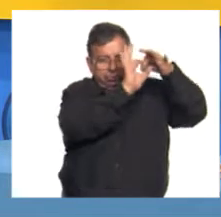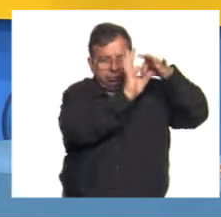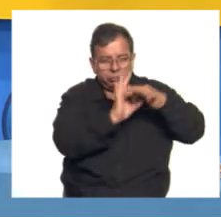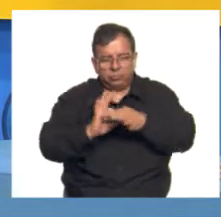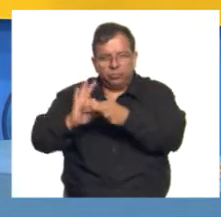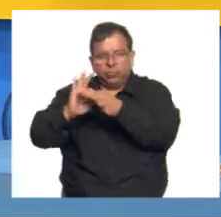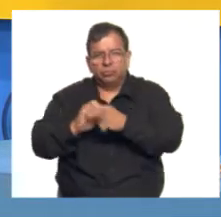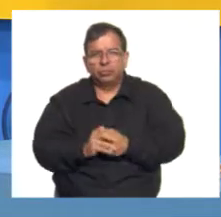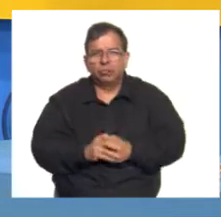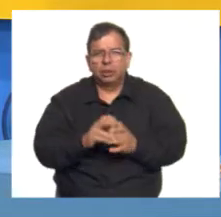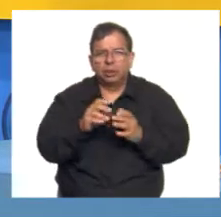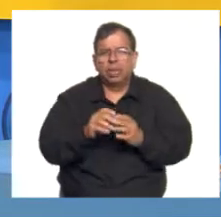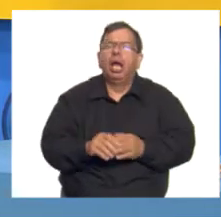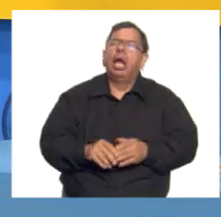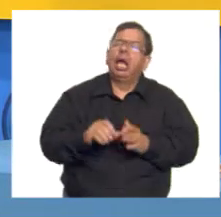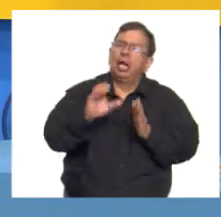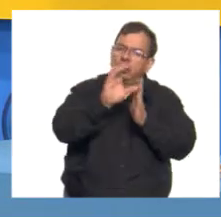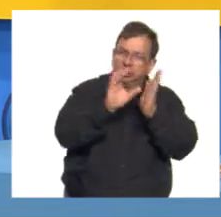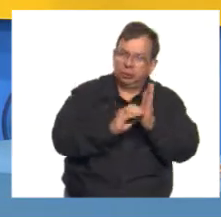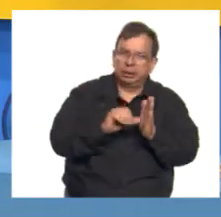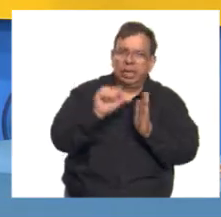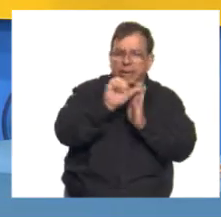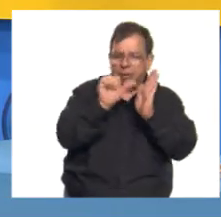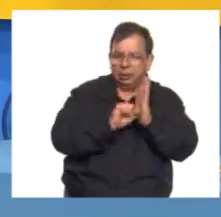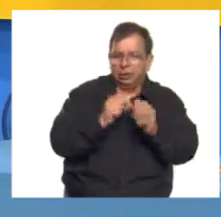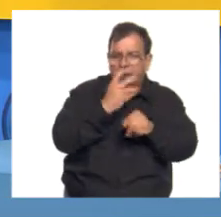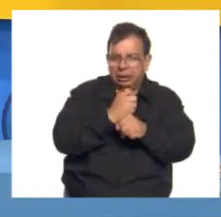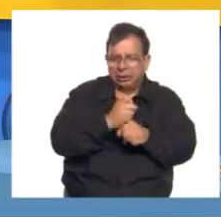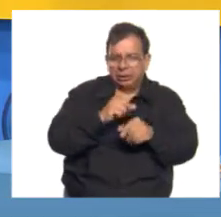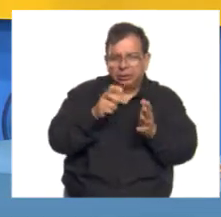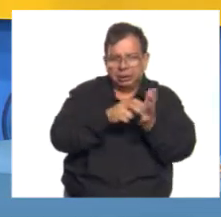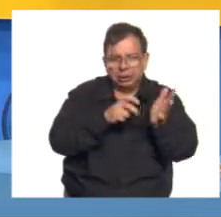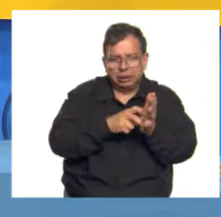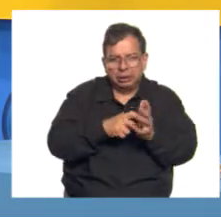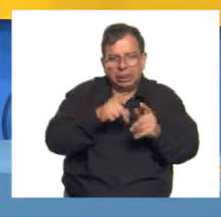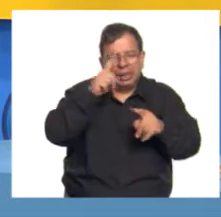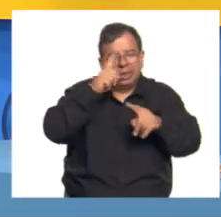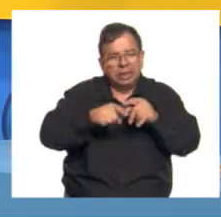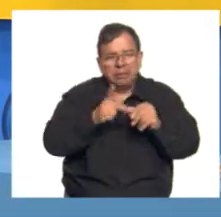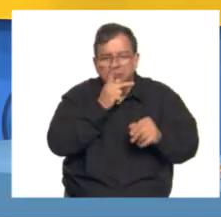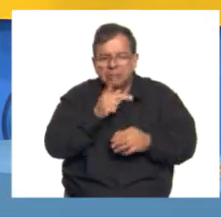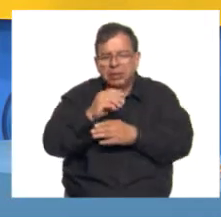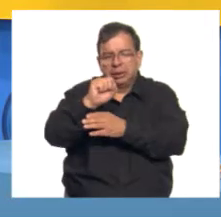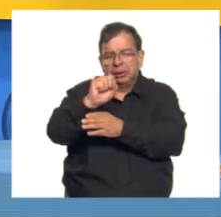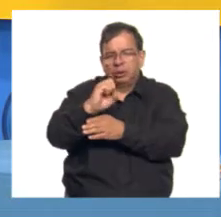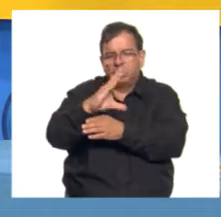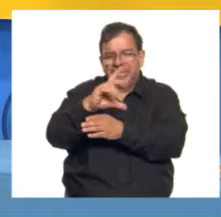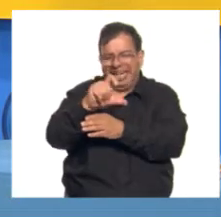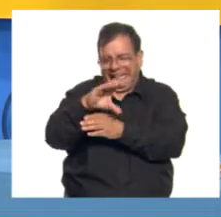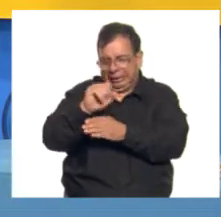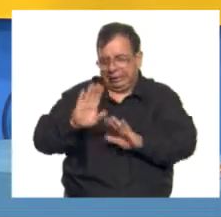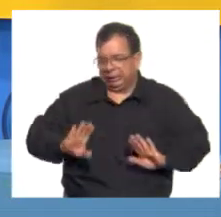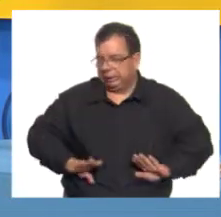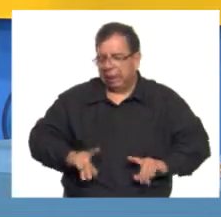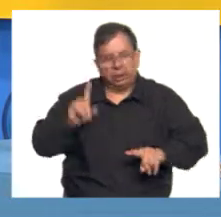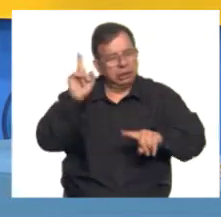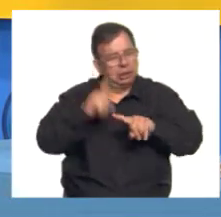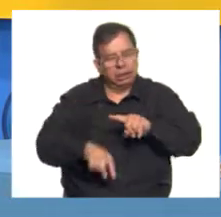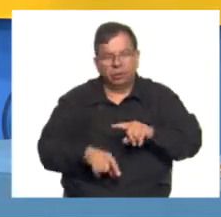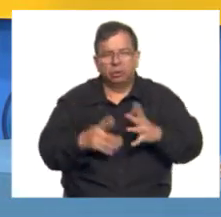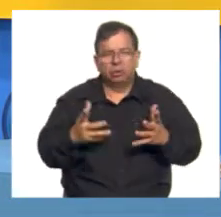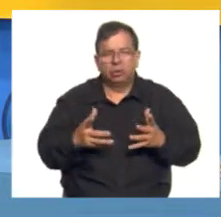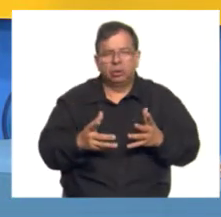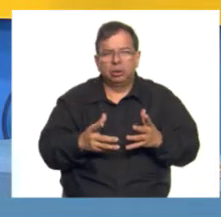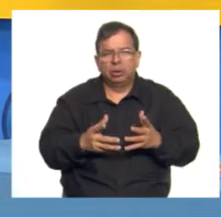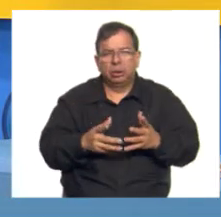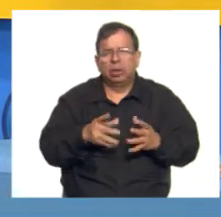de una reforma al artículo 3 de la Constitución, se quitó el carácter socialista de la educación que impartía el Estado. Se